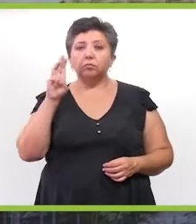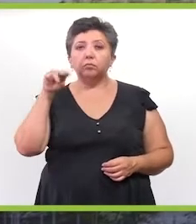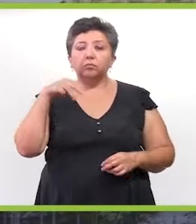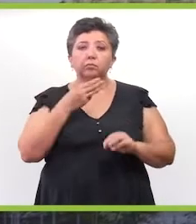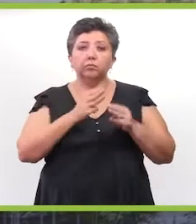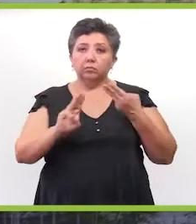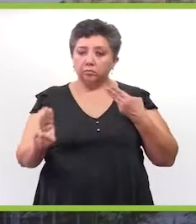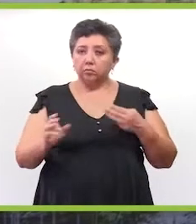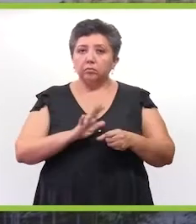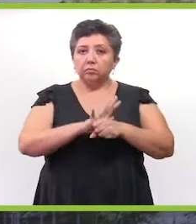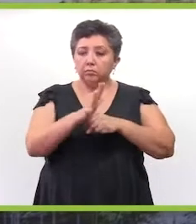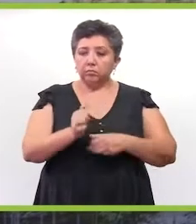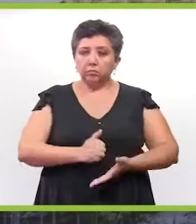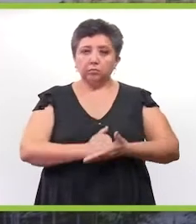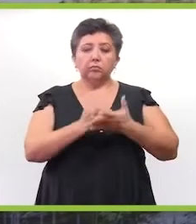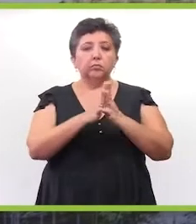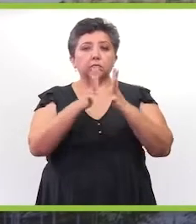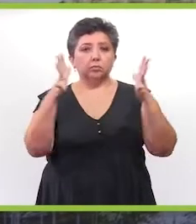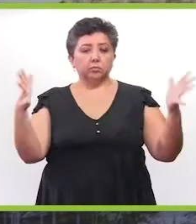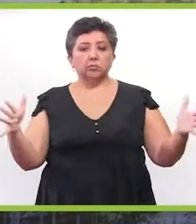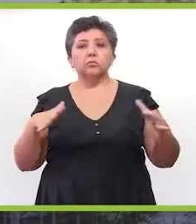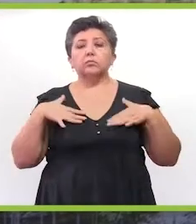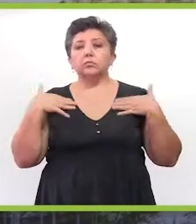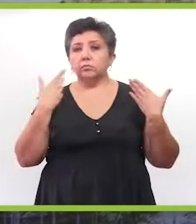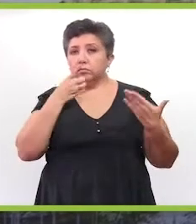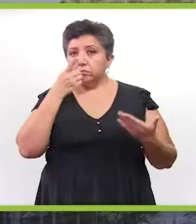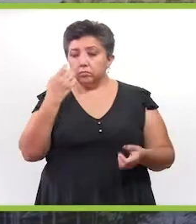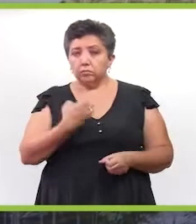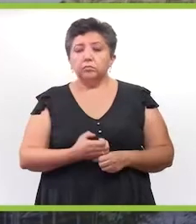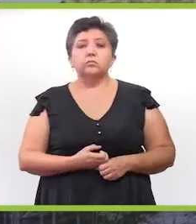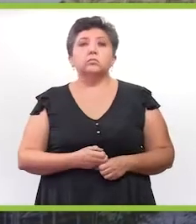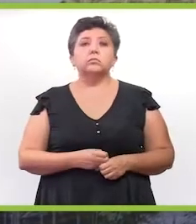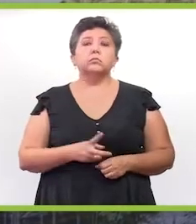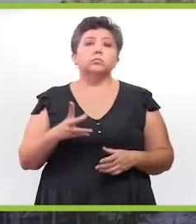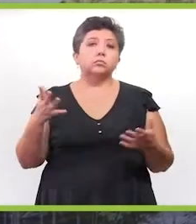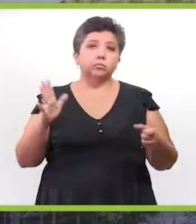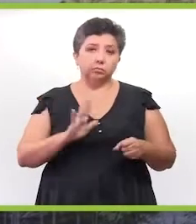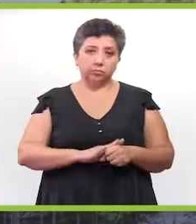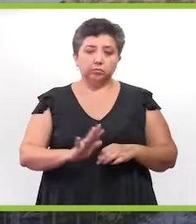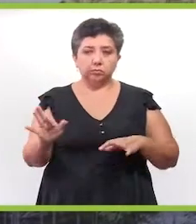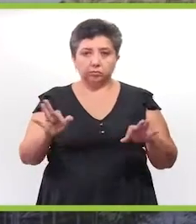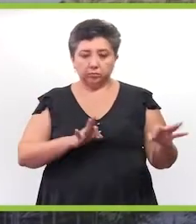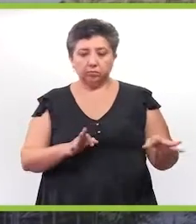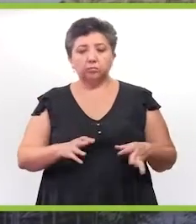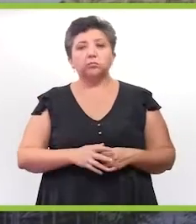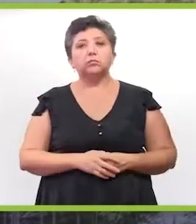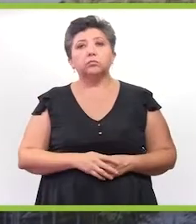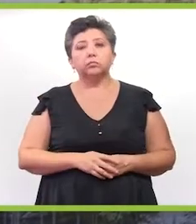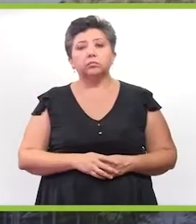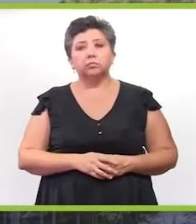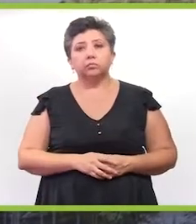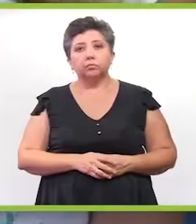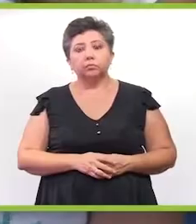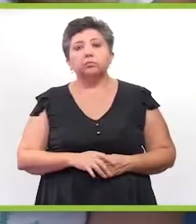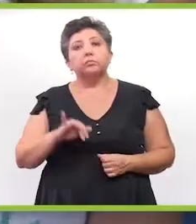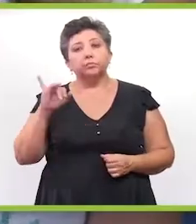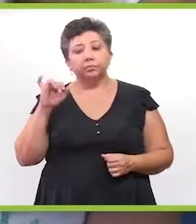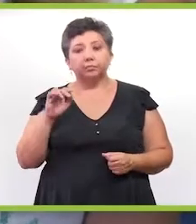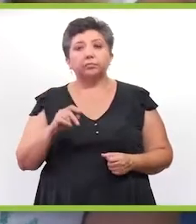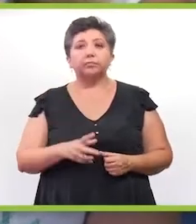imperial el cual también contribuye a ampliar la oferta turística de nuestro estado ya generar más empleos no es así